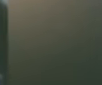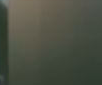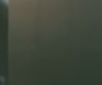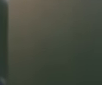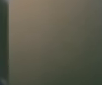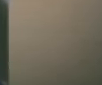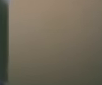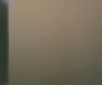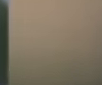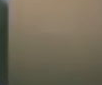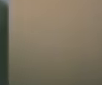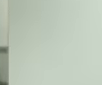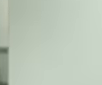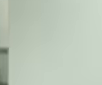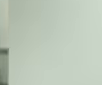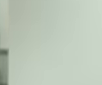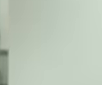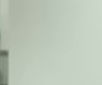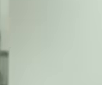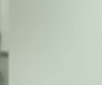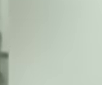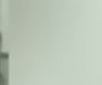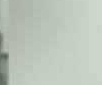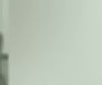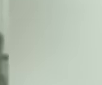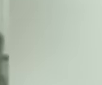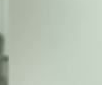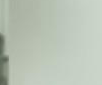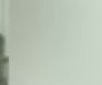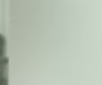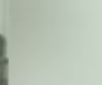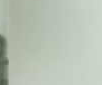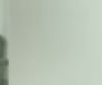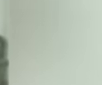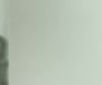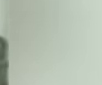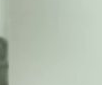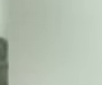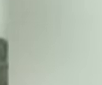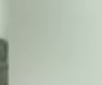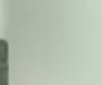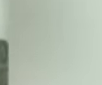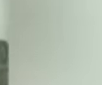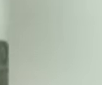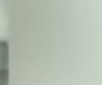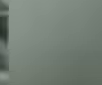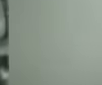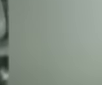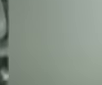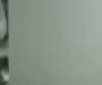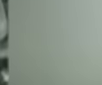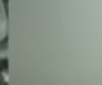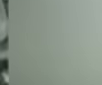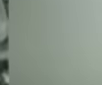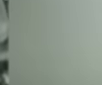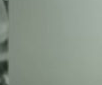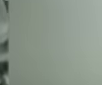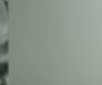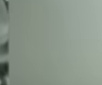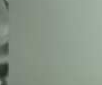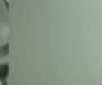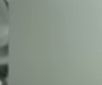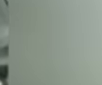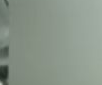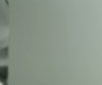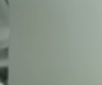granjas de likes o estas granjas de engagement, lo que hacían es que ya los celulares estaban completamente centralizados y se controlaban desde una sola computadora. Entonces, una